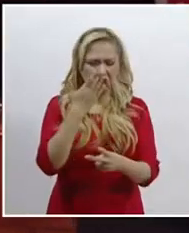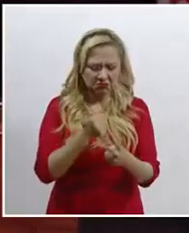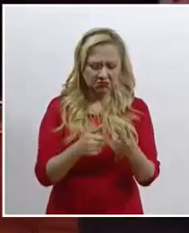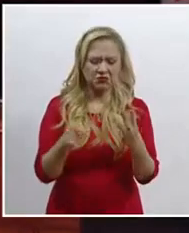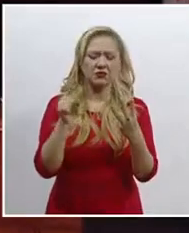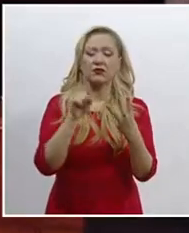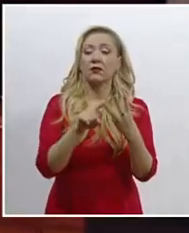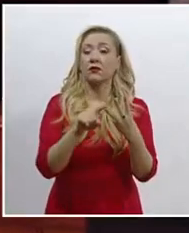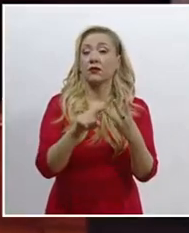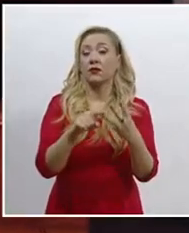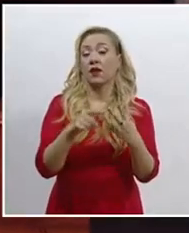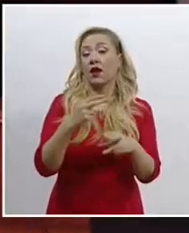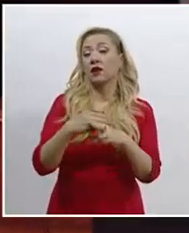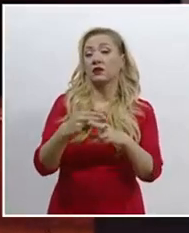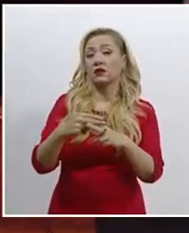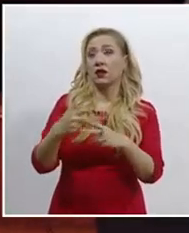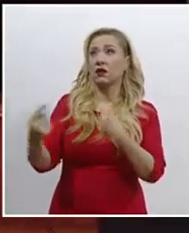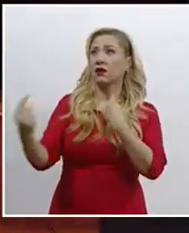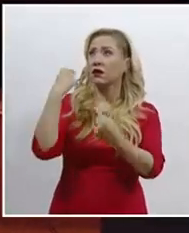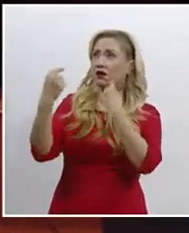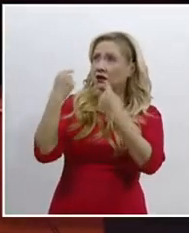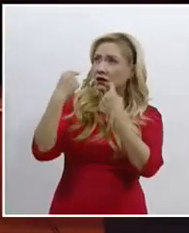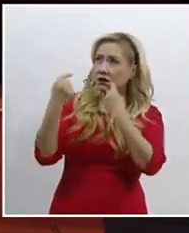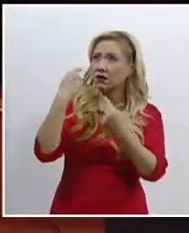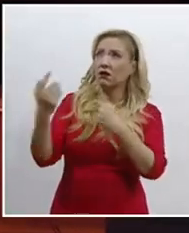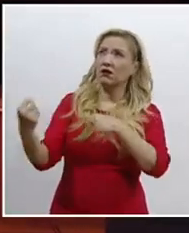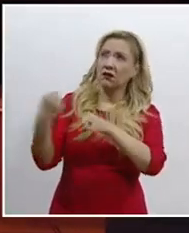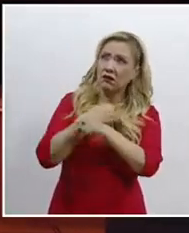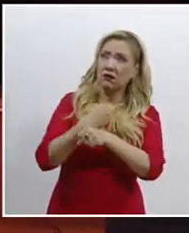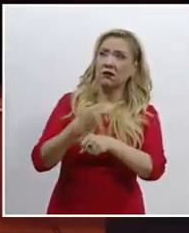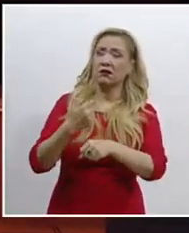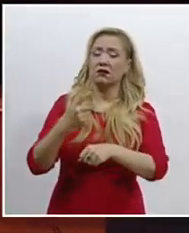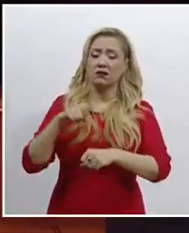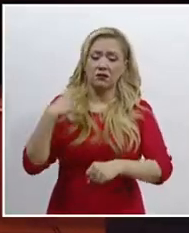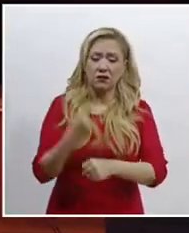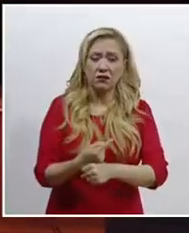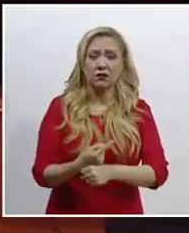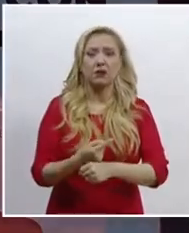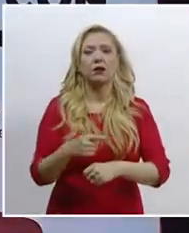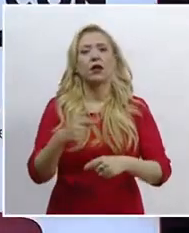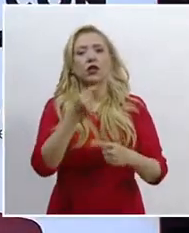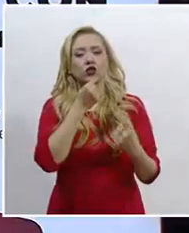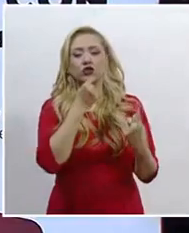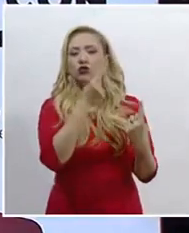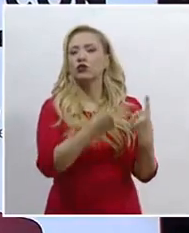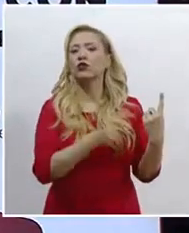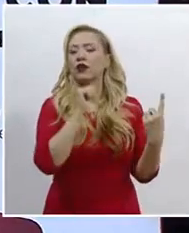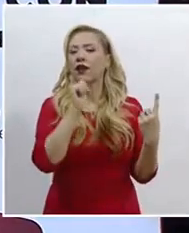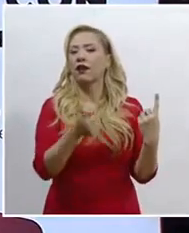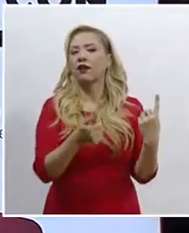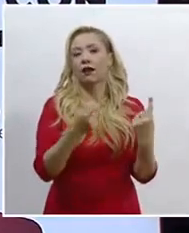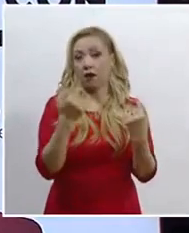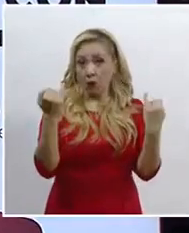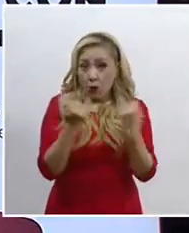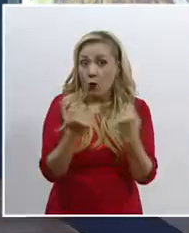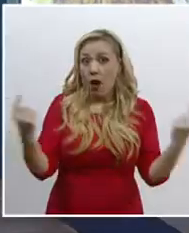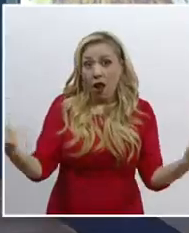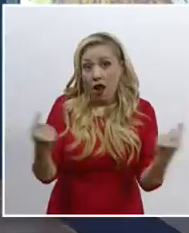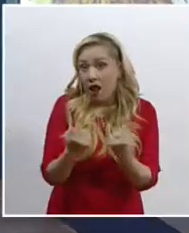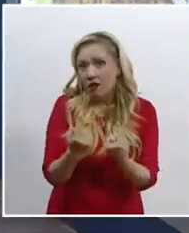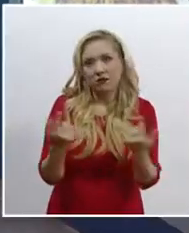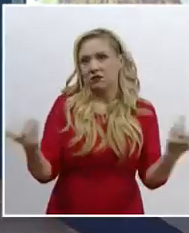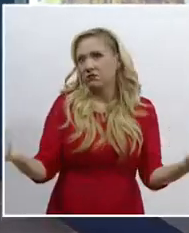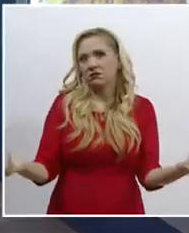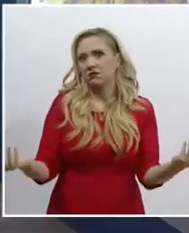incluso la violencia psicológica y sexual que uno que no. Así es que, es la recomendación que hacen precisamente